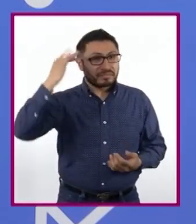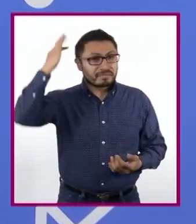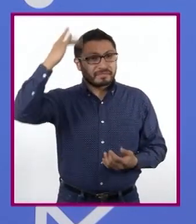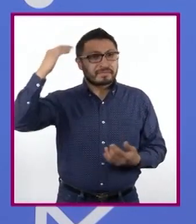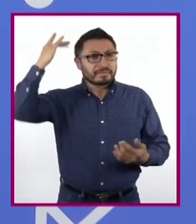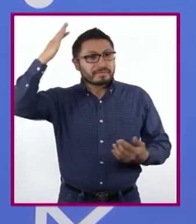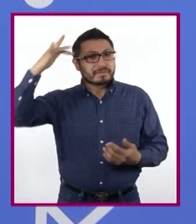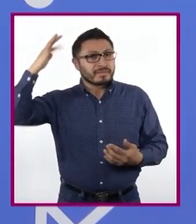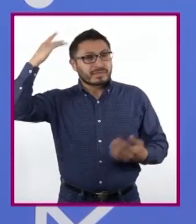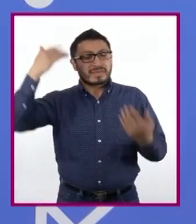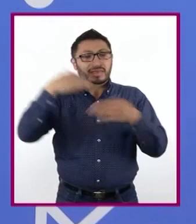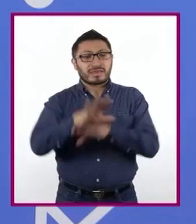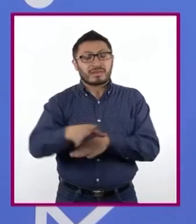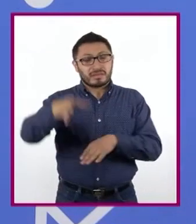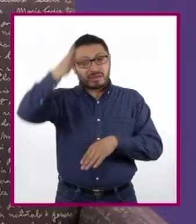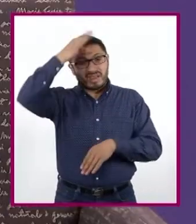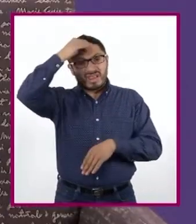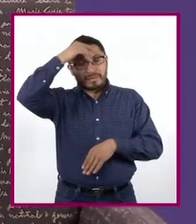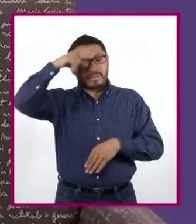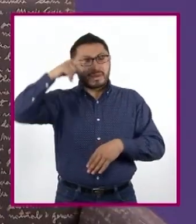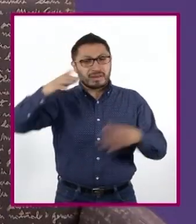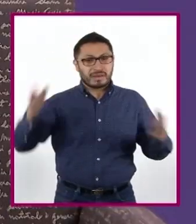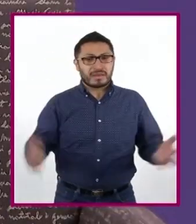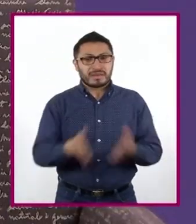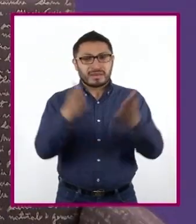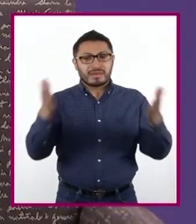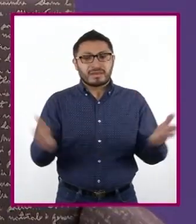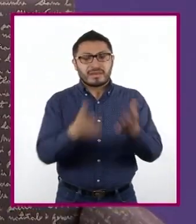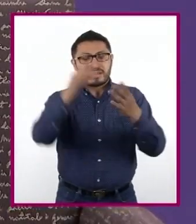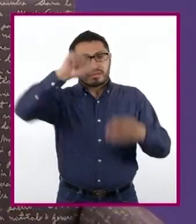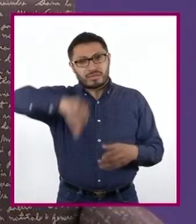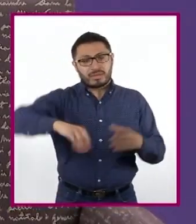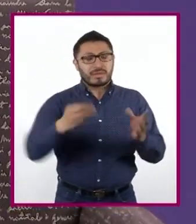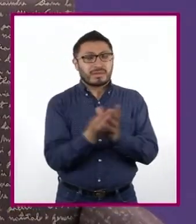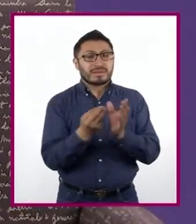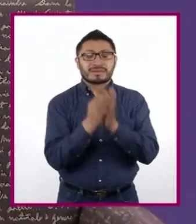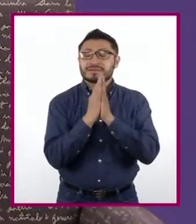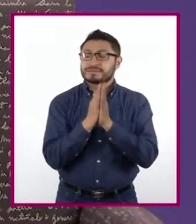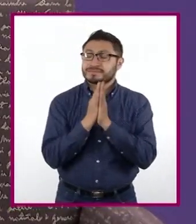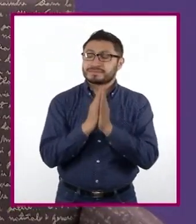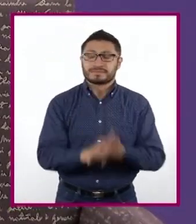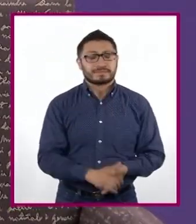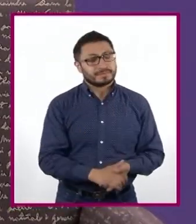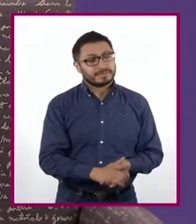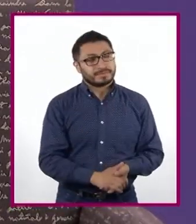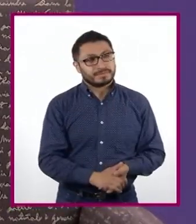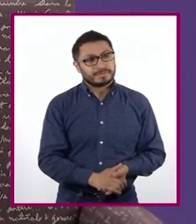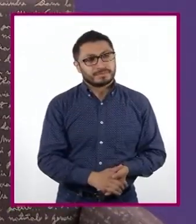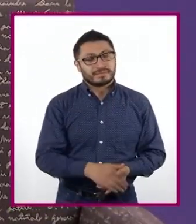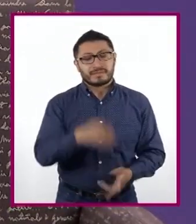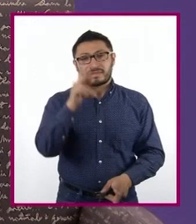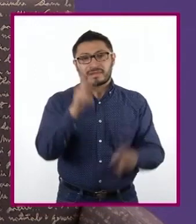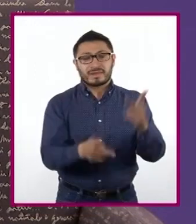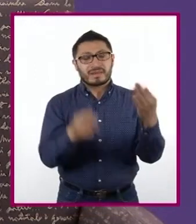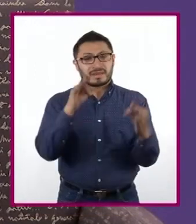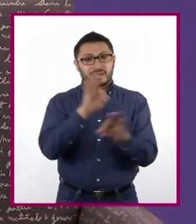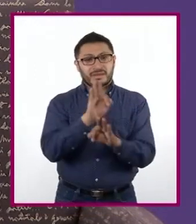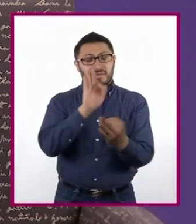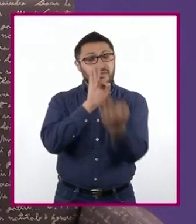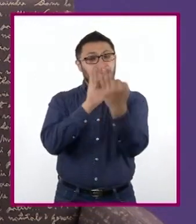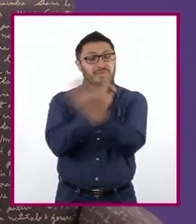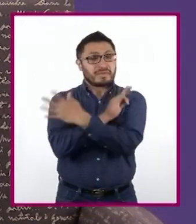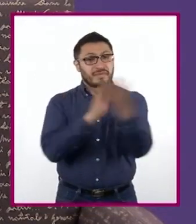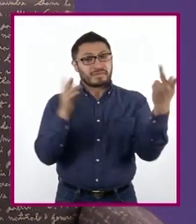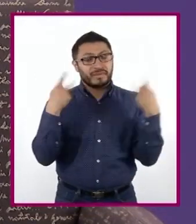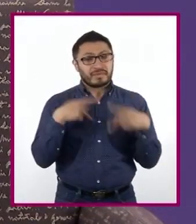del aprendizaje que ha sido promovido en esta sesión, maestra. Hablar en público siempre genera tensión